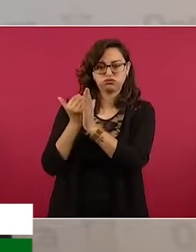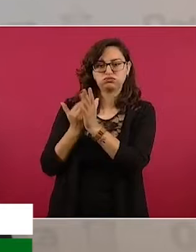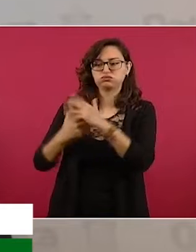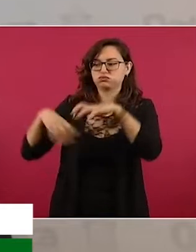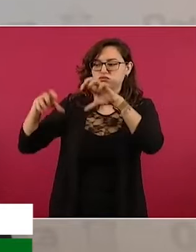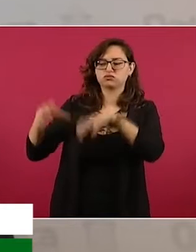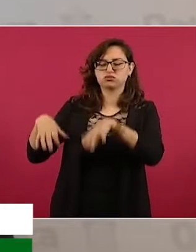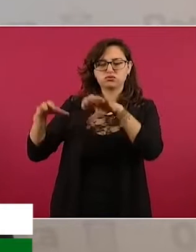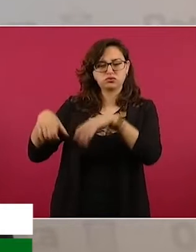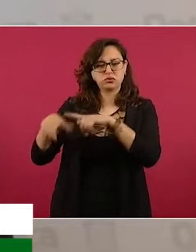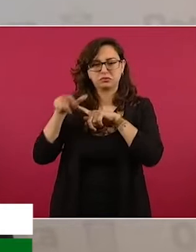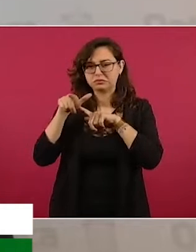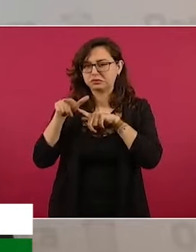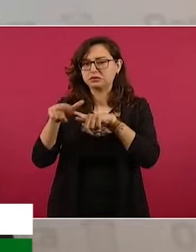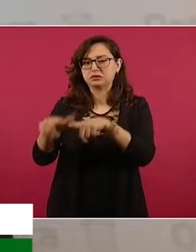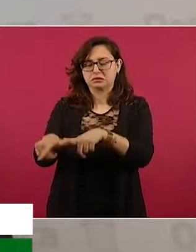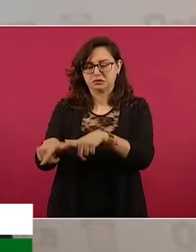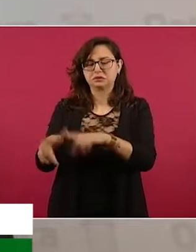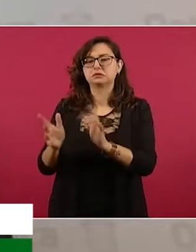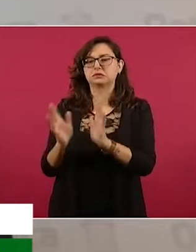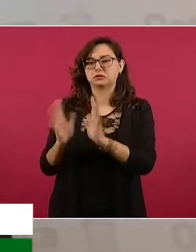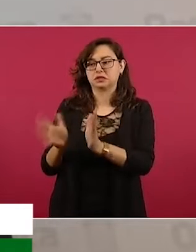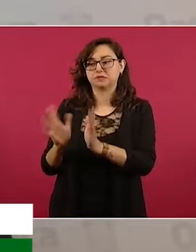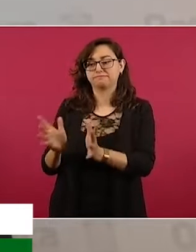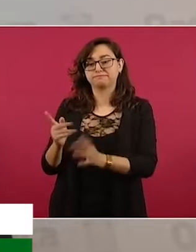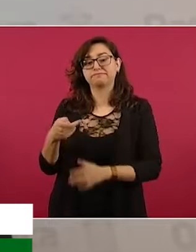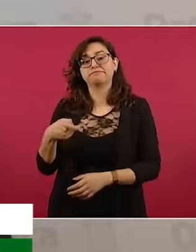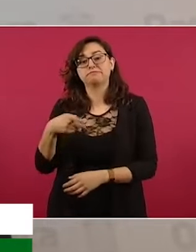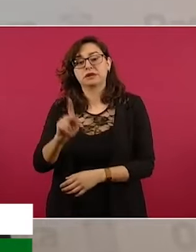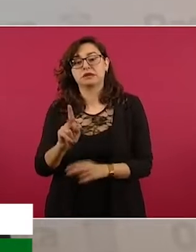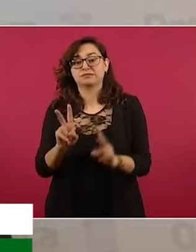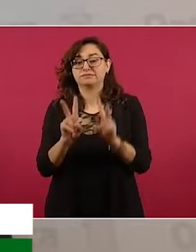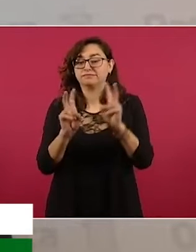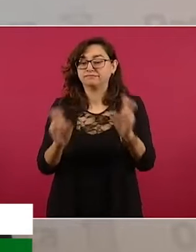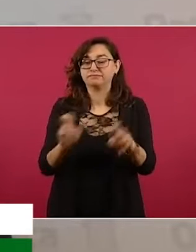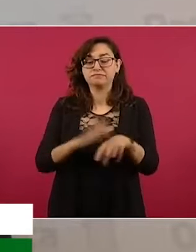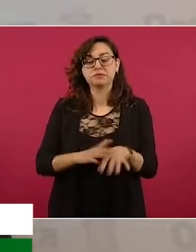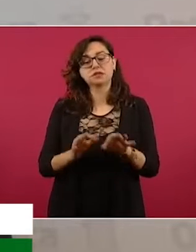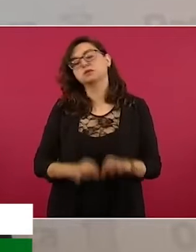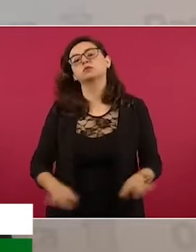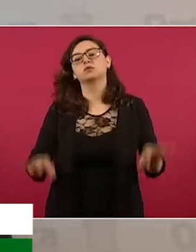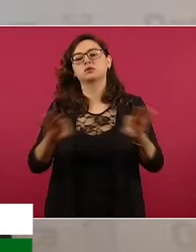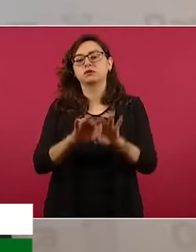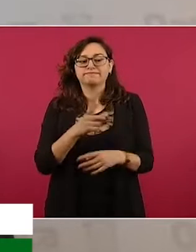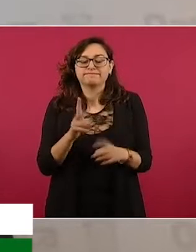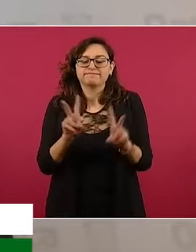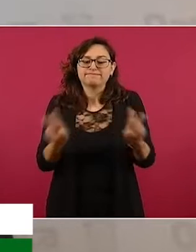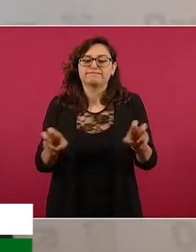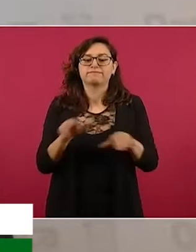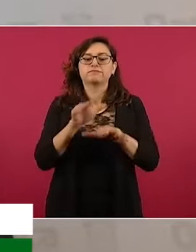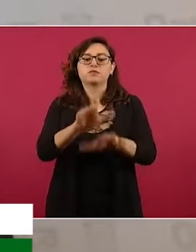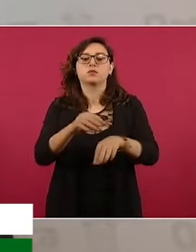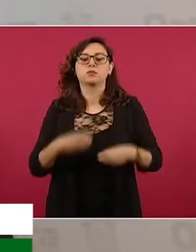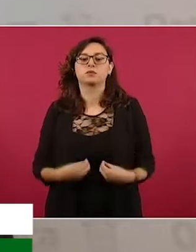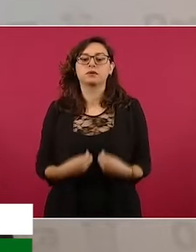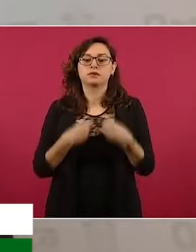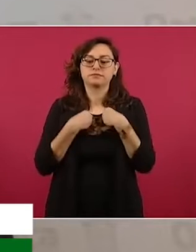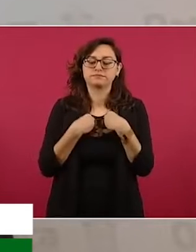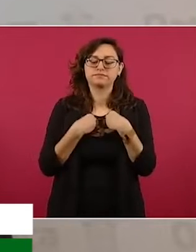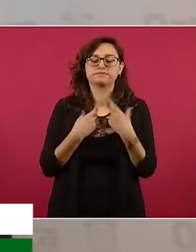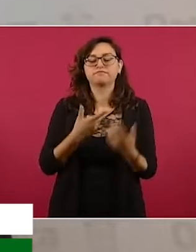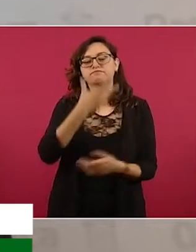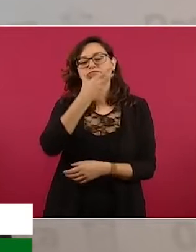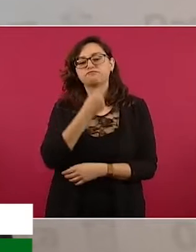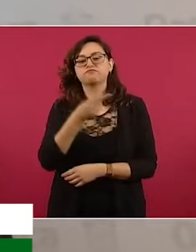más relevante de las vidas de las personas, podemos informar que hay 33 oaxaqueños